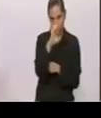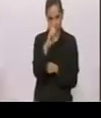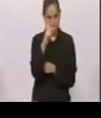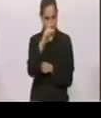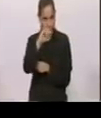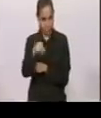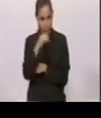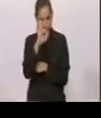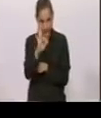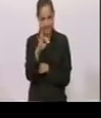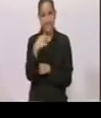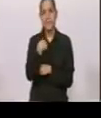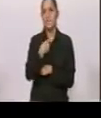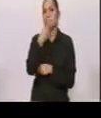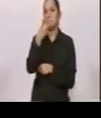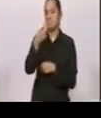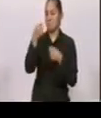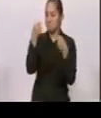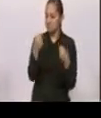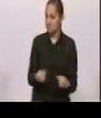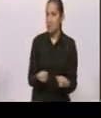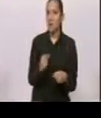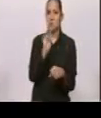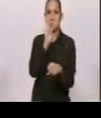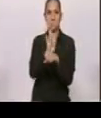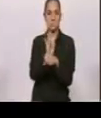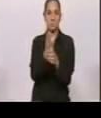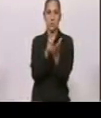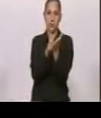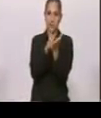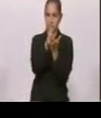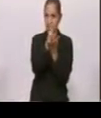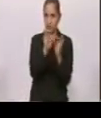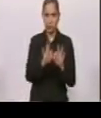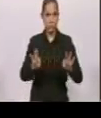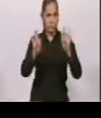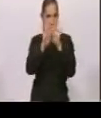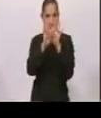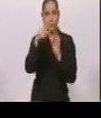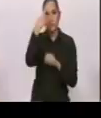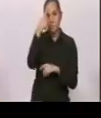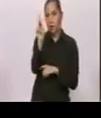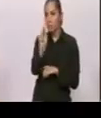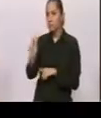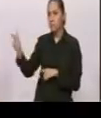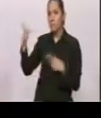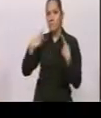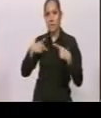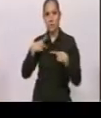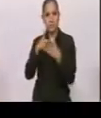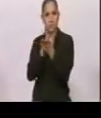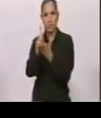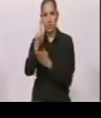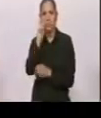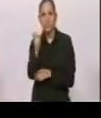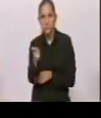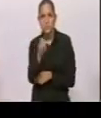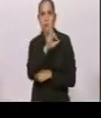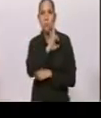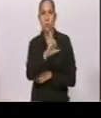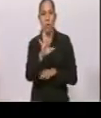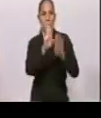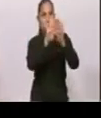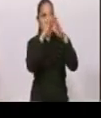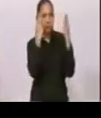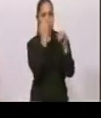garantizamos el derecho fundamental de acceso a la información de las futuras